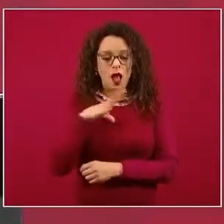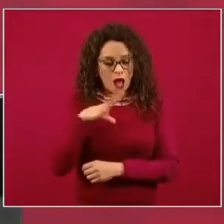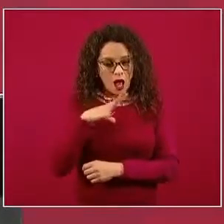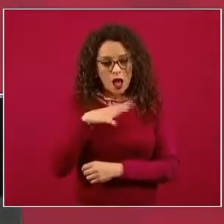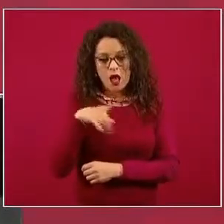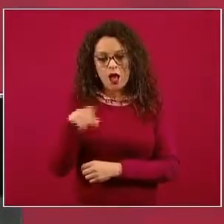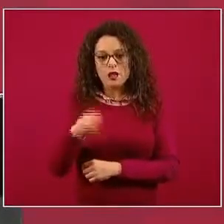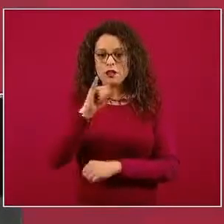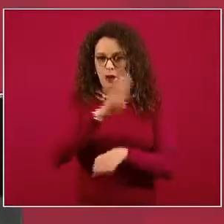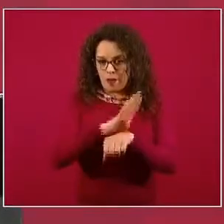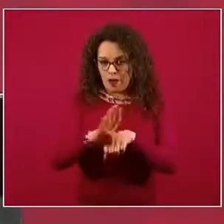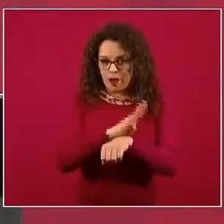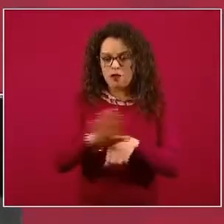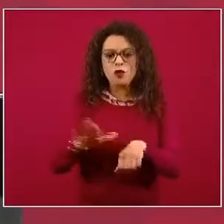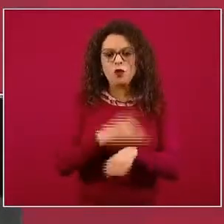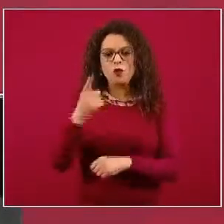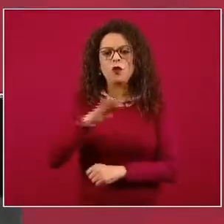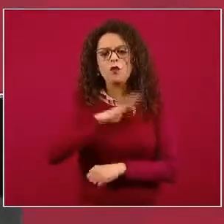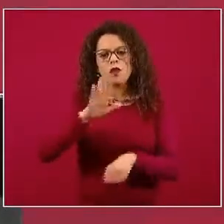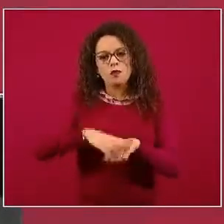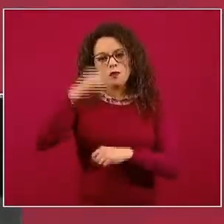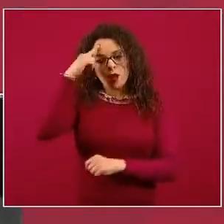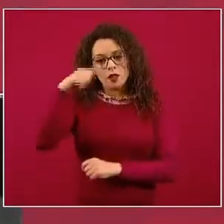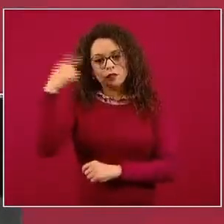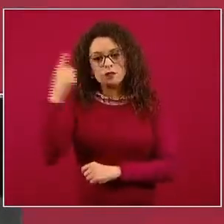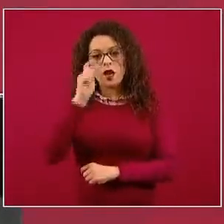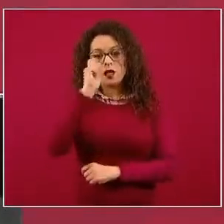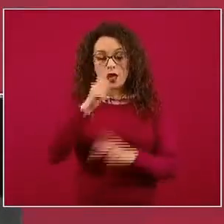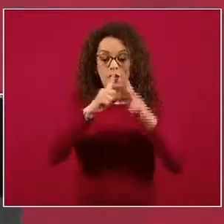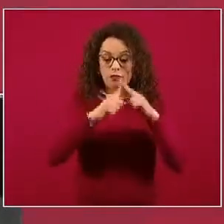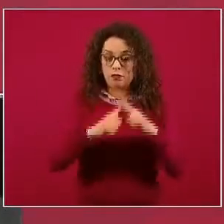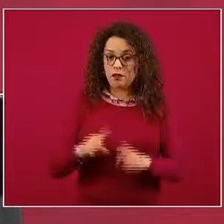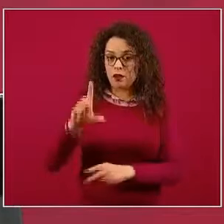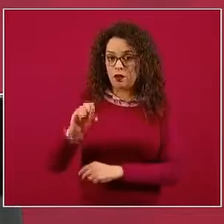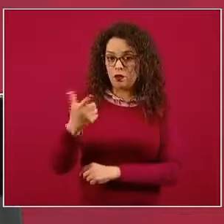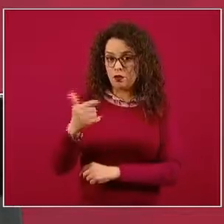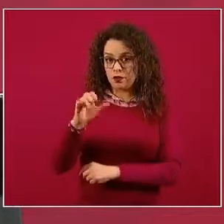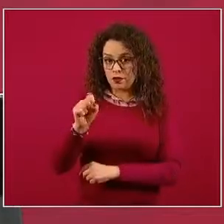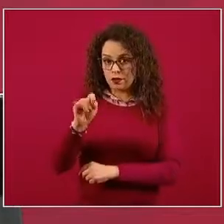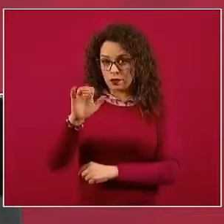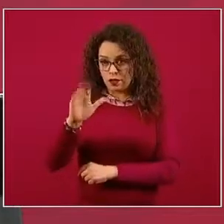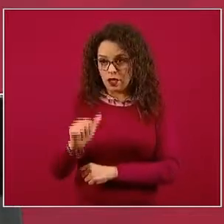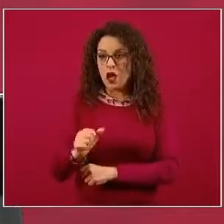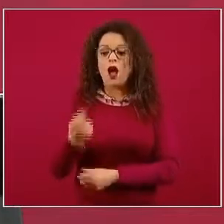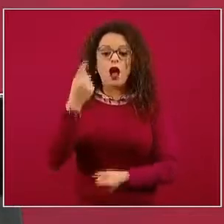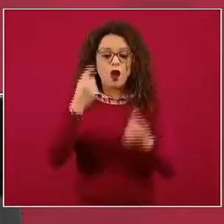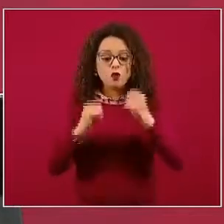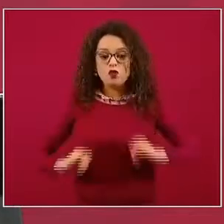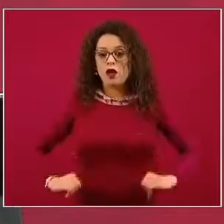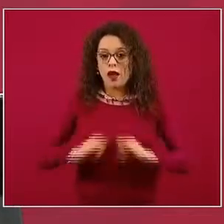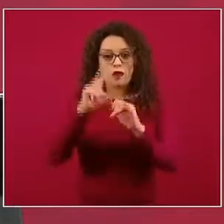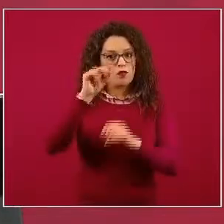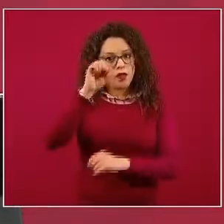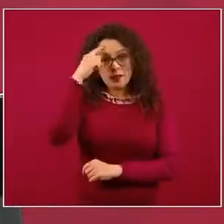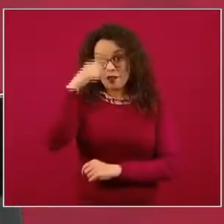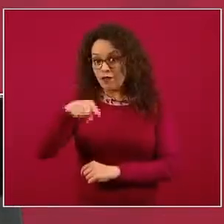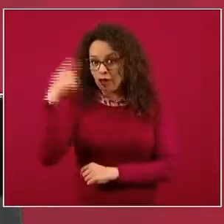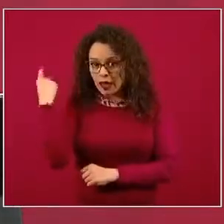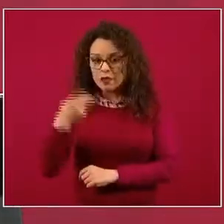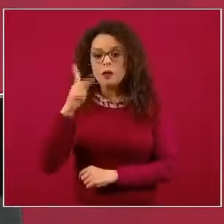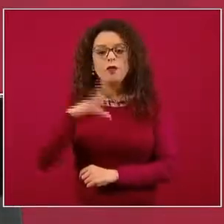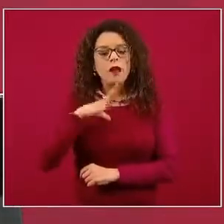bondades porque facilita la logística, que a veces no está fácilmente disponible en las propias instituciones, pero tiene